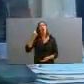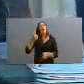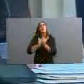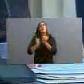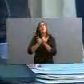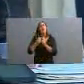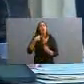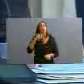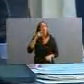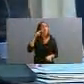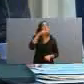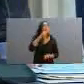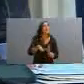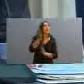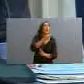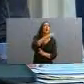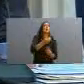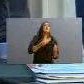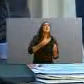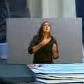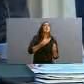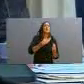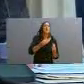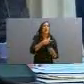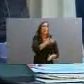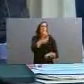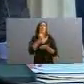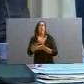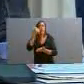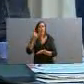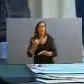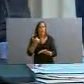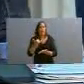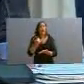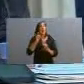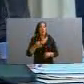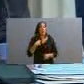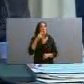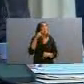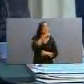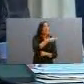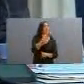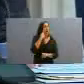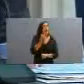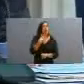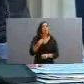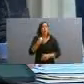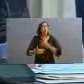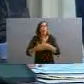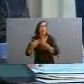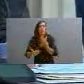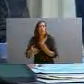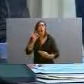tanta contundencia a veces cuánto hemos avanzado, otras veces cuánto nos